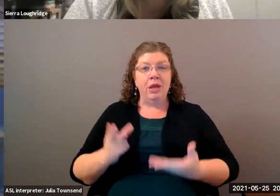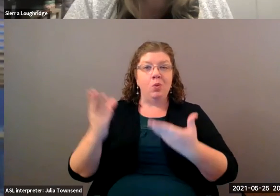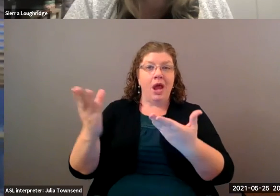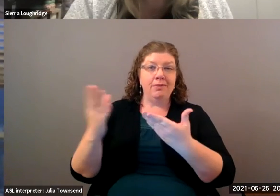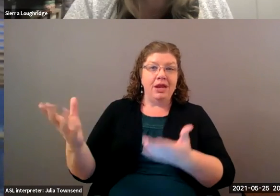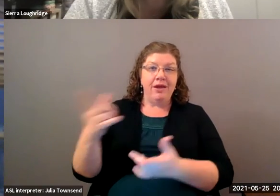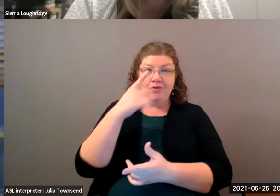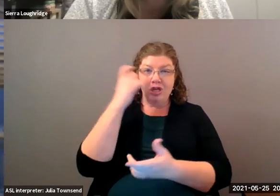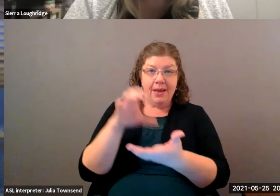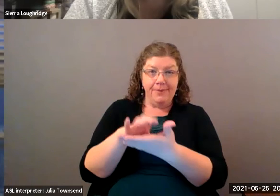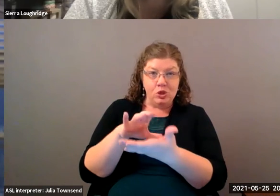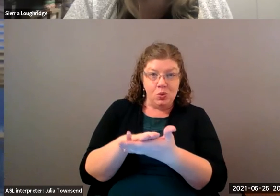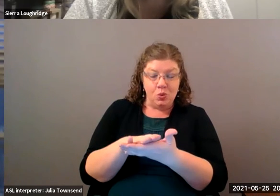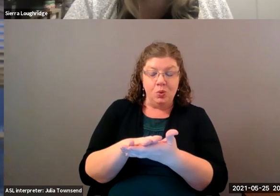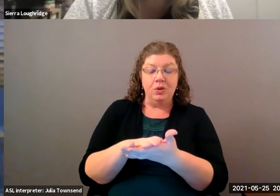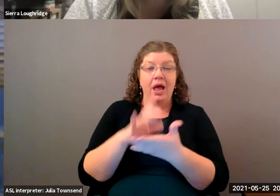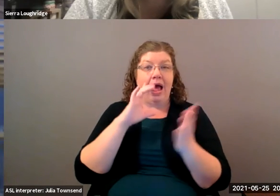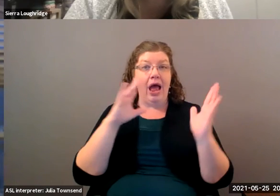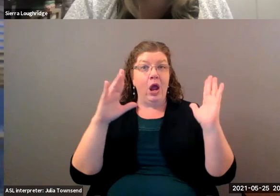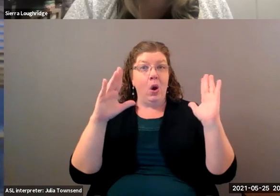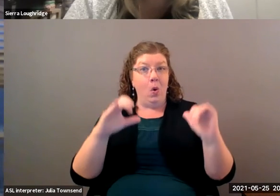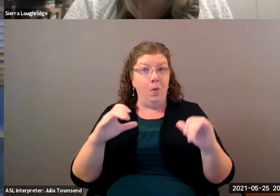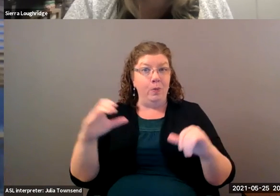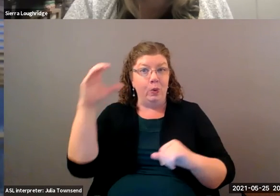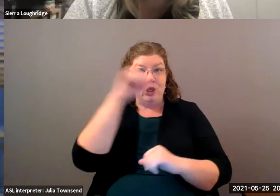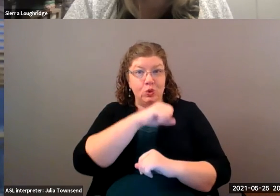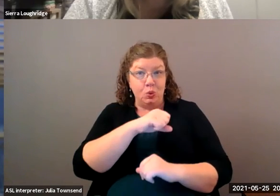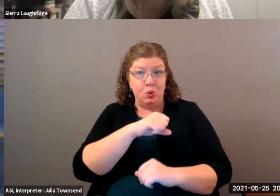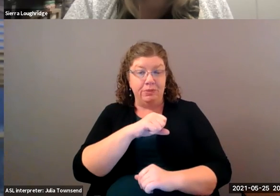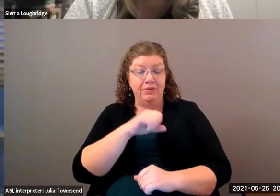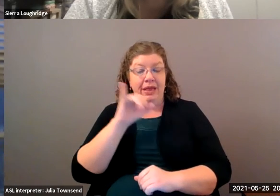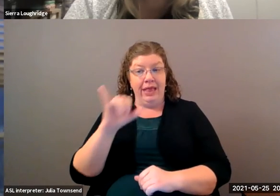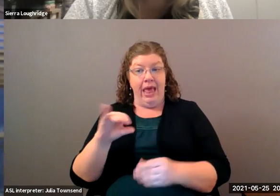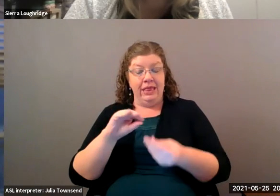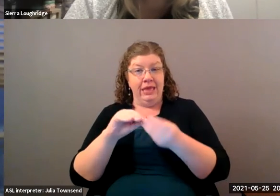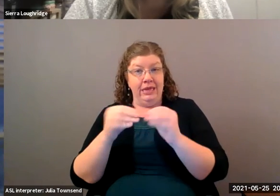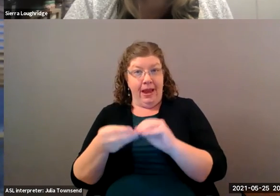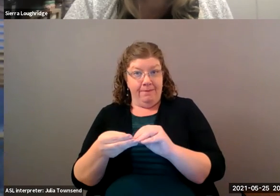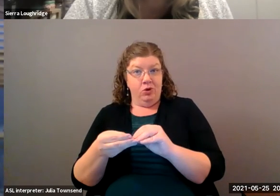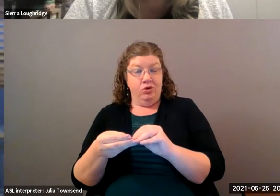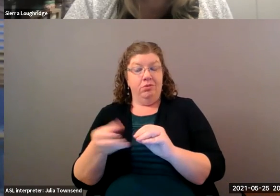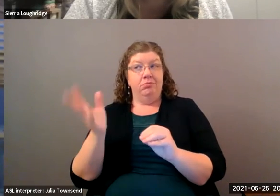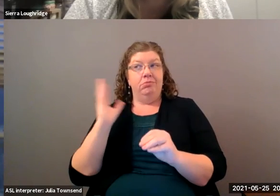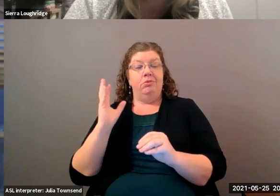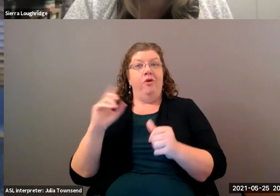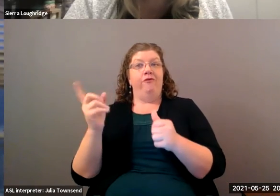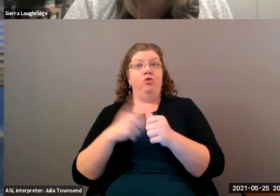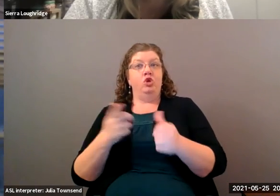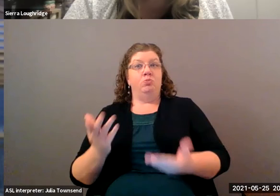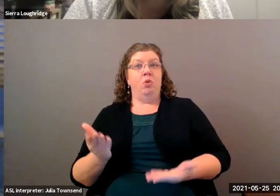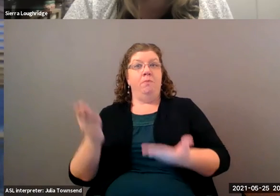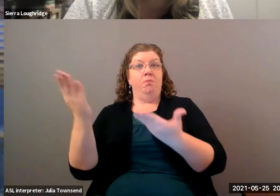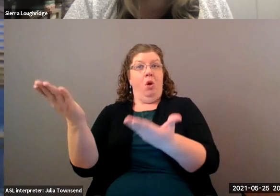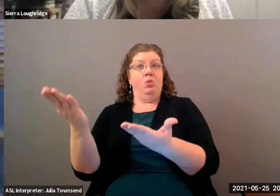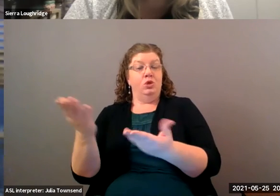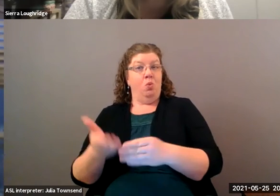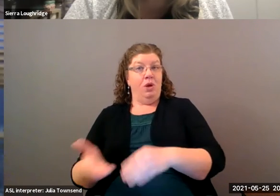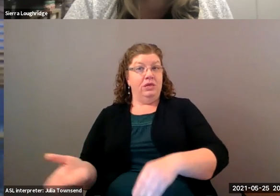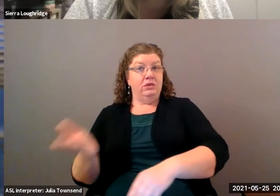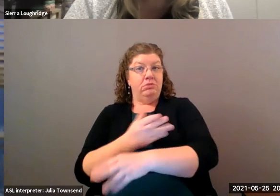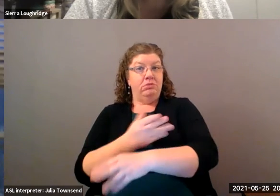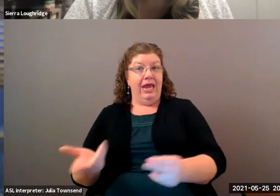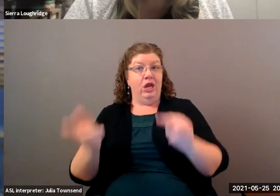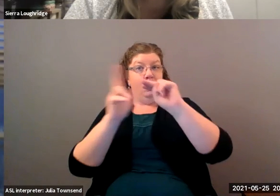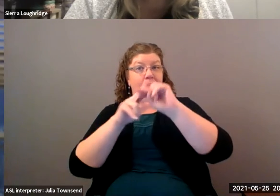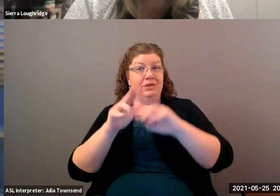una lista de estudiantes a los maestros para recomendarlos para la escuela de verano. Espero que el número que se propuso